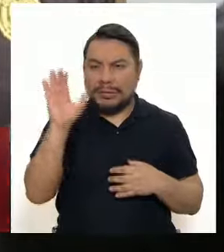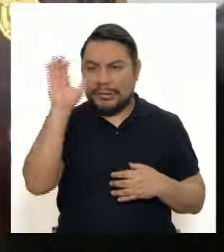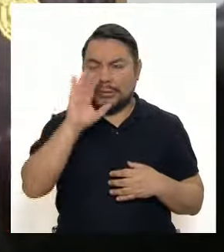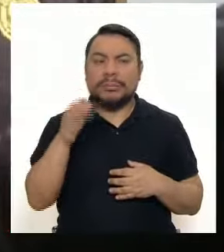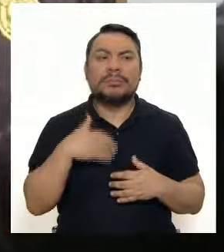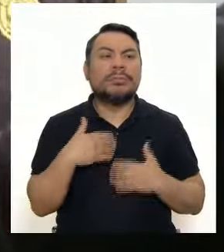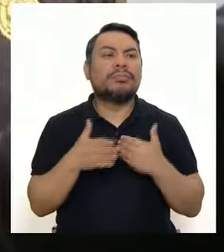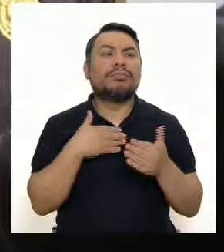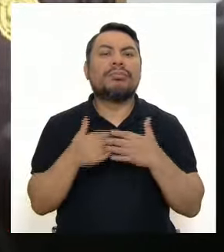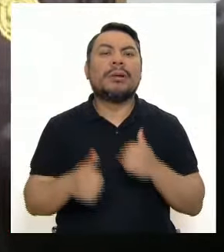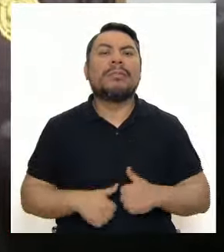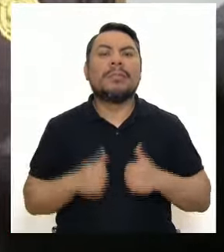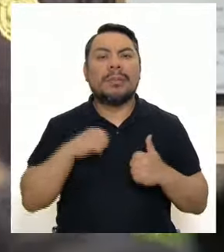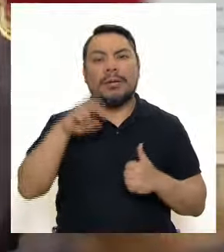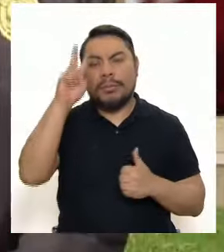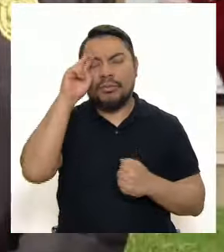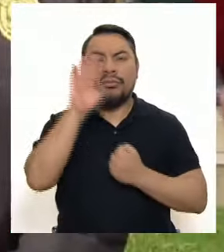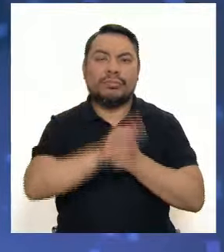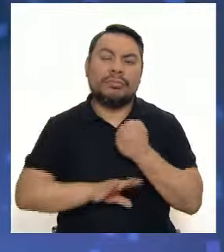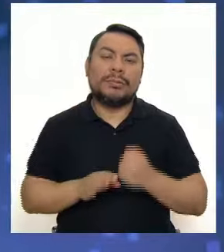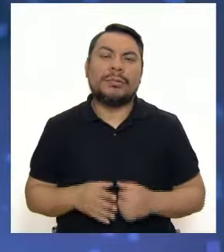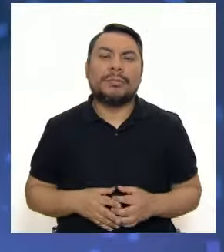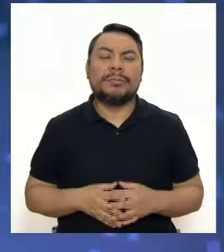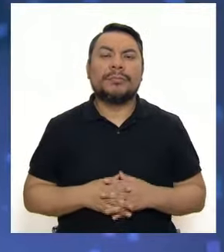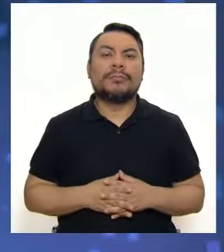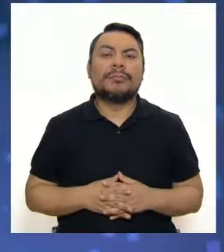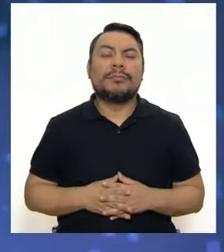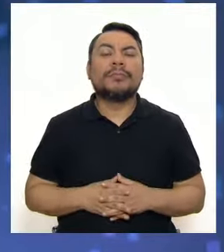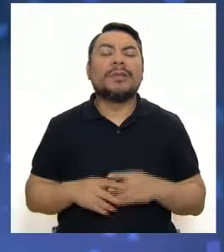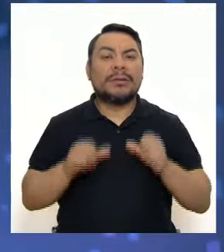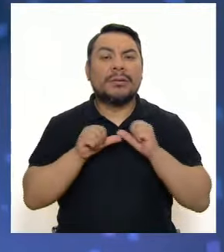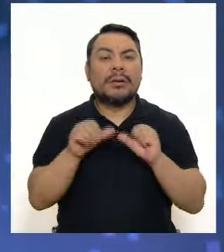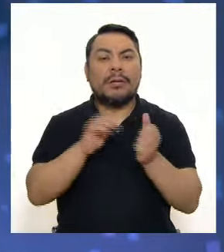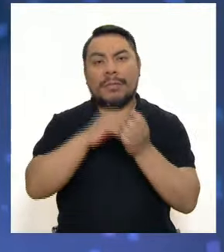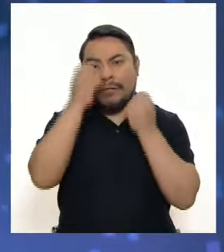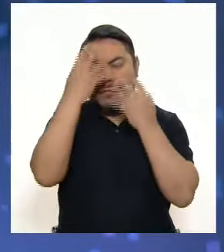vida por el Perú. Seguimos con más información. Presentan una denuncia.